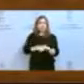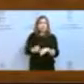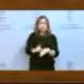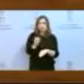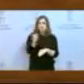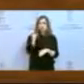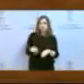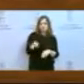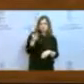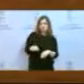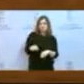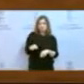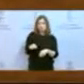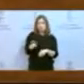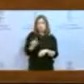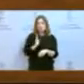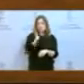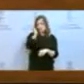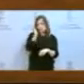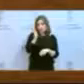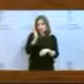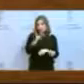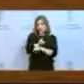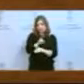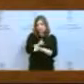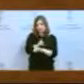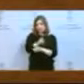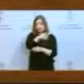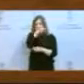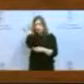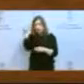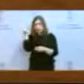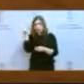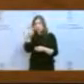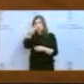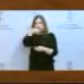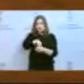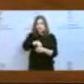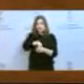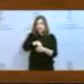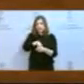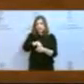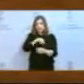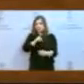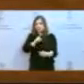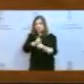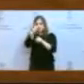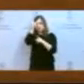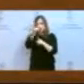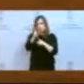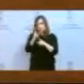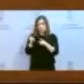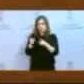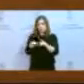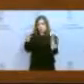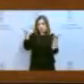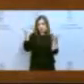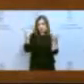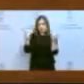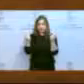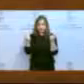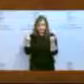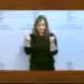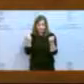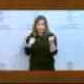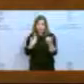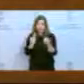desobedece, viola, engaña, olvida, omite, contraviene, quebranta y elude los mandatos de